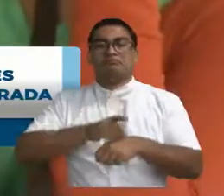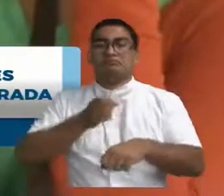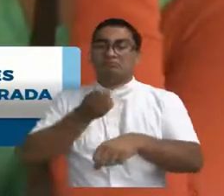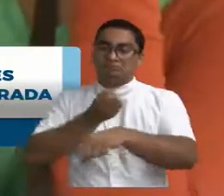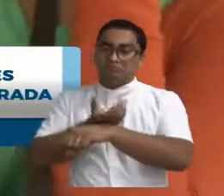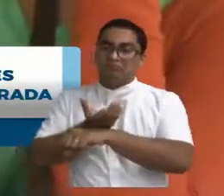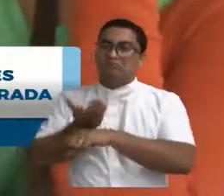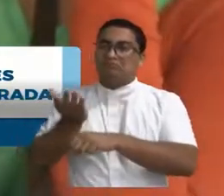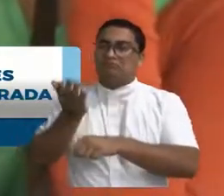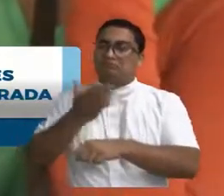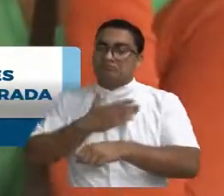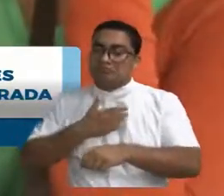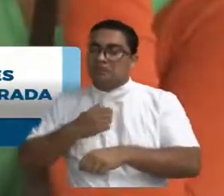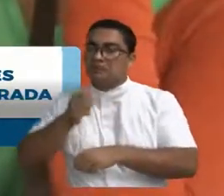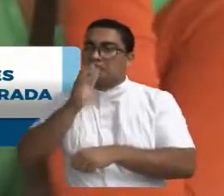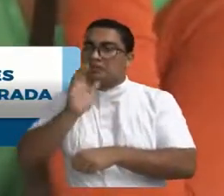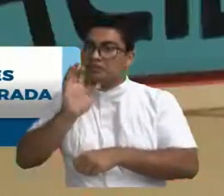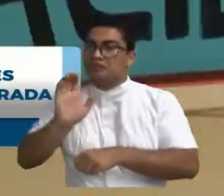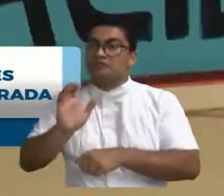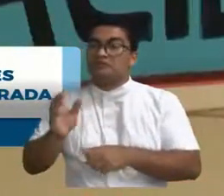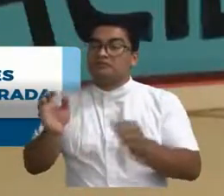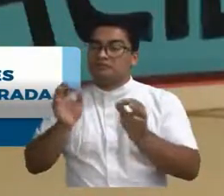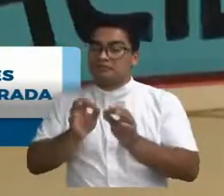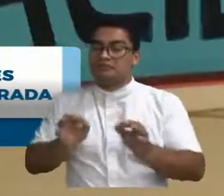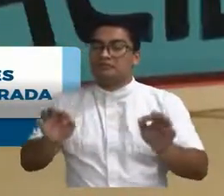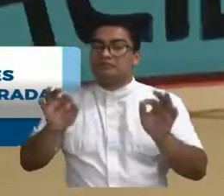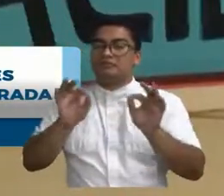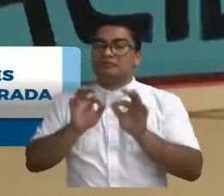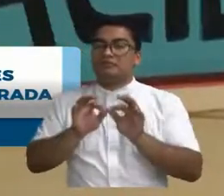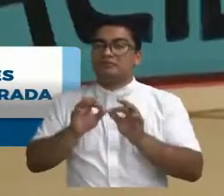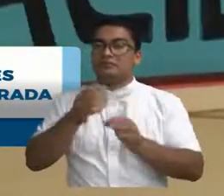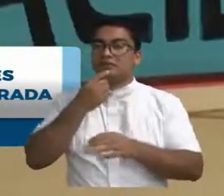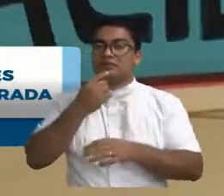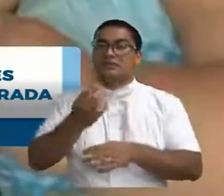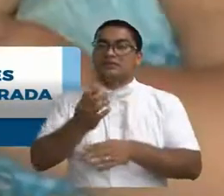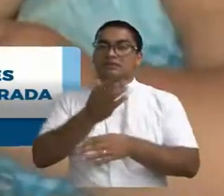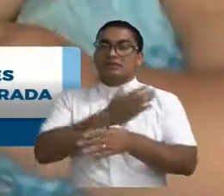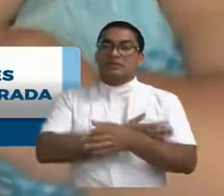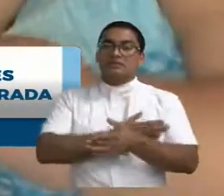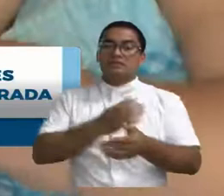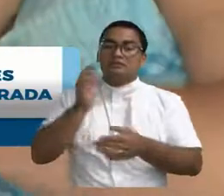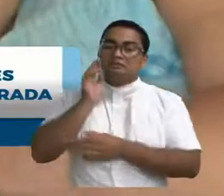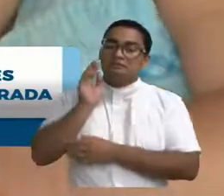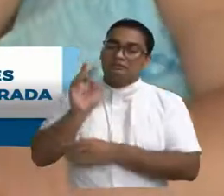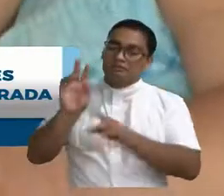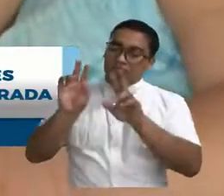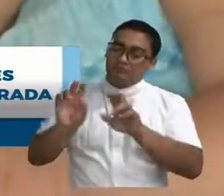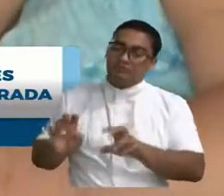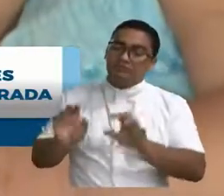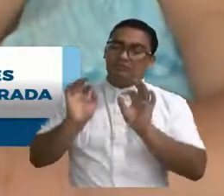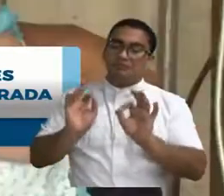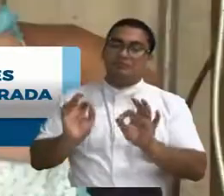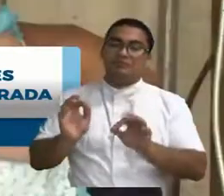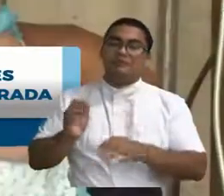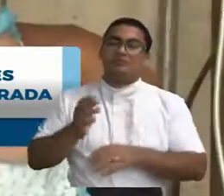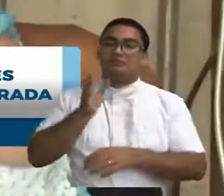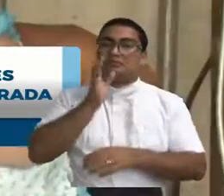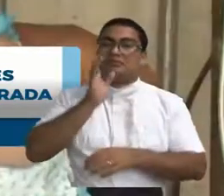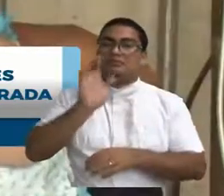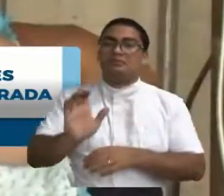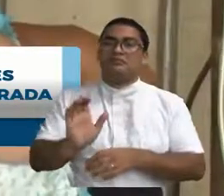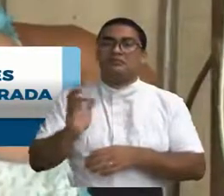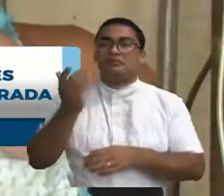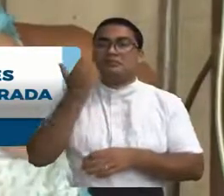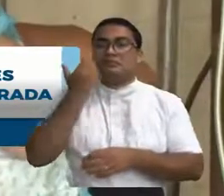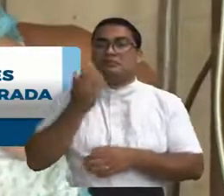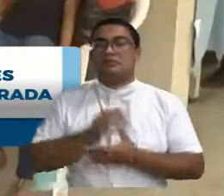mejor para su niño y que no se cansen de ir, la verdad. Era lo que yo te decía, valorar al niño en sus diferentes etapas de enfermedad.